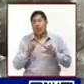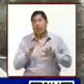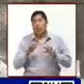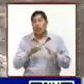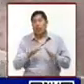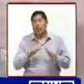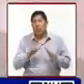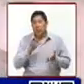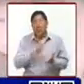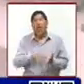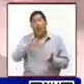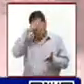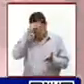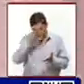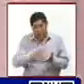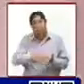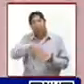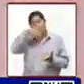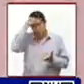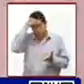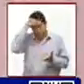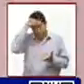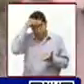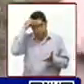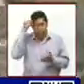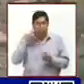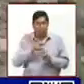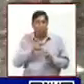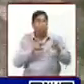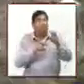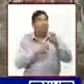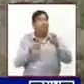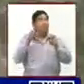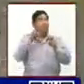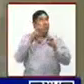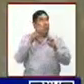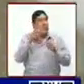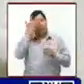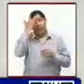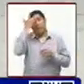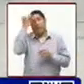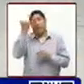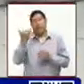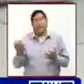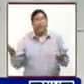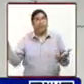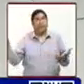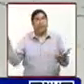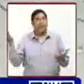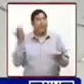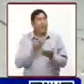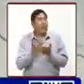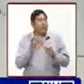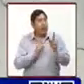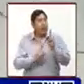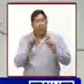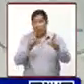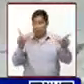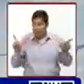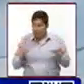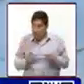menos aprender algo de montañismo o escala, porque llegar a ciertos